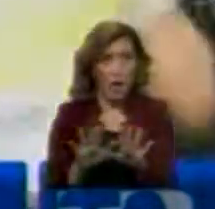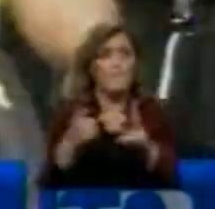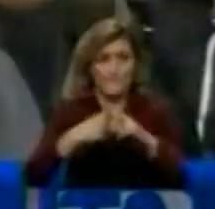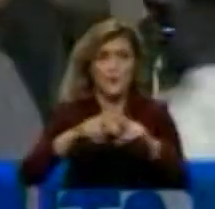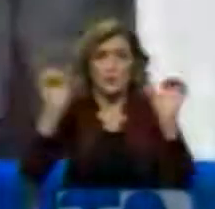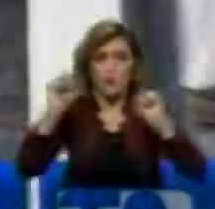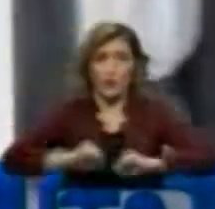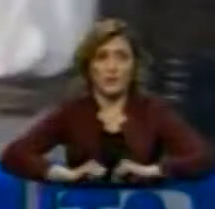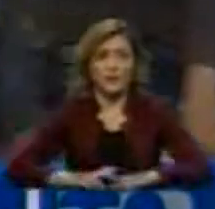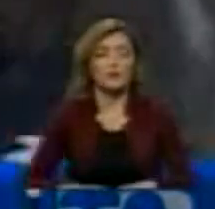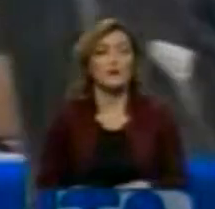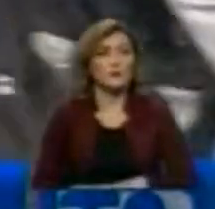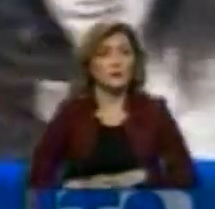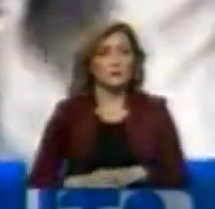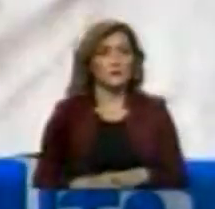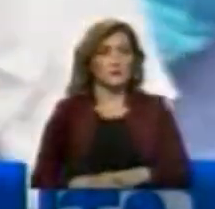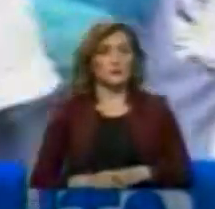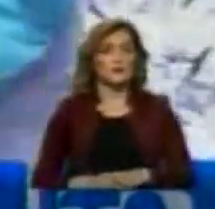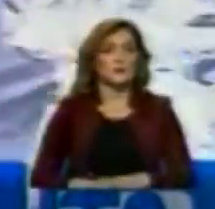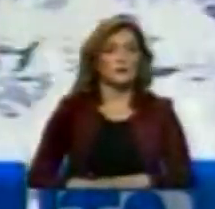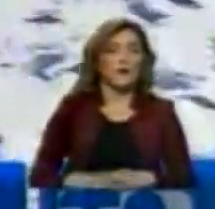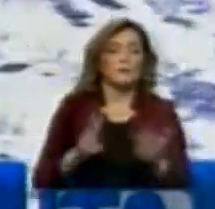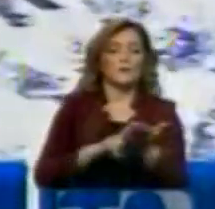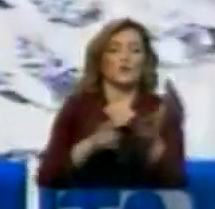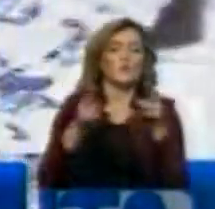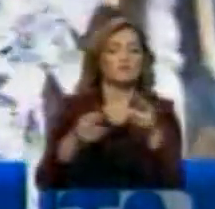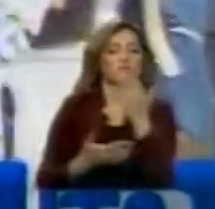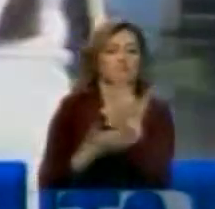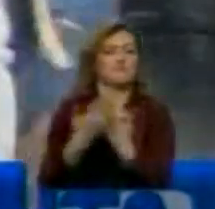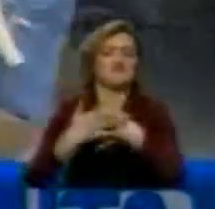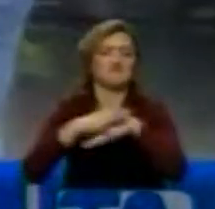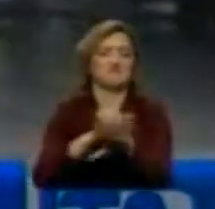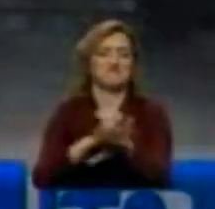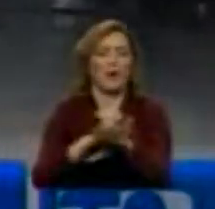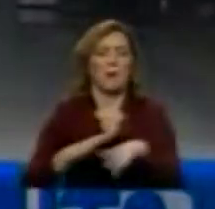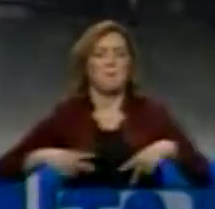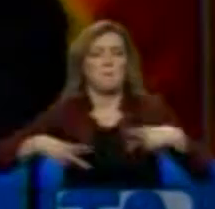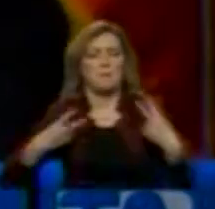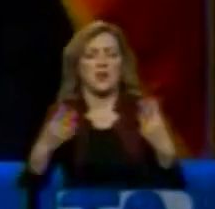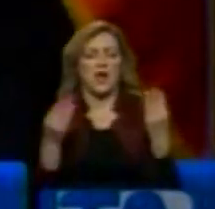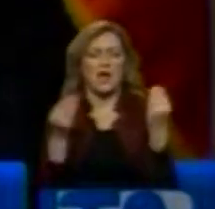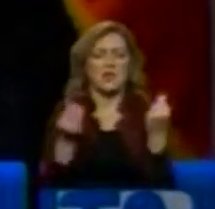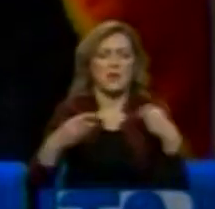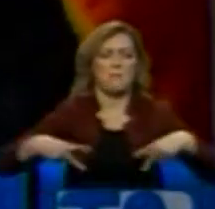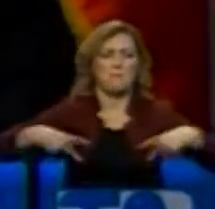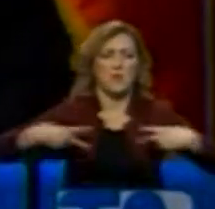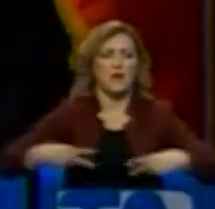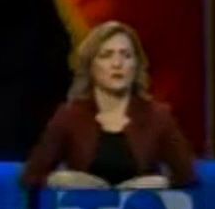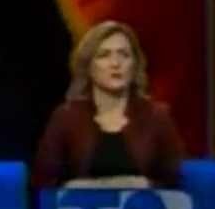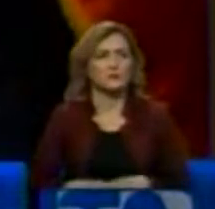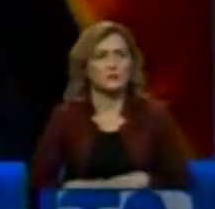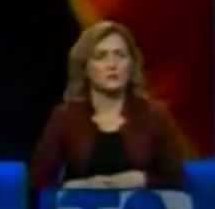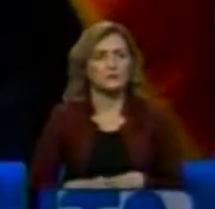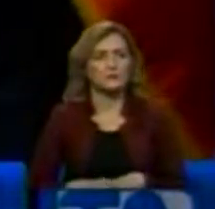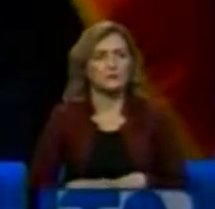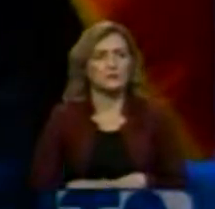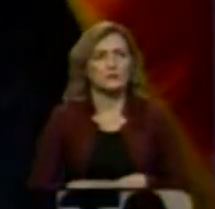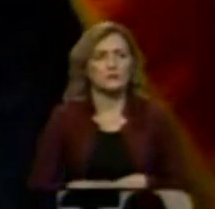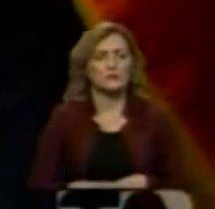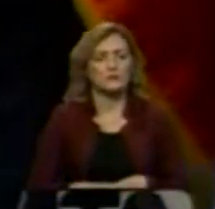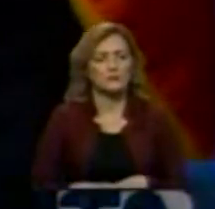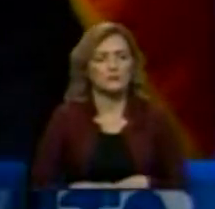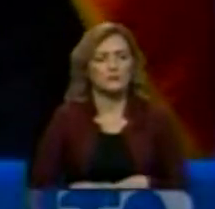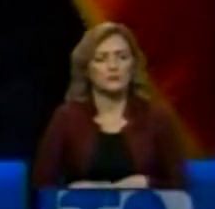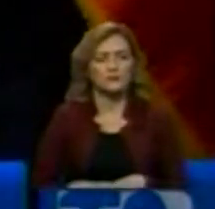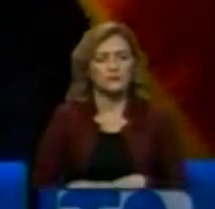razones humanitarias para facilitarles integrarse y mejorar sus condiciones en Ecuador. Posibilitar que ellos dispongan de los